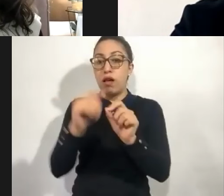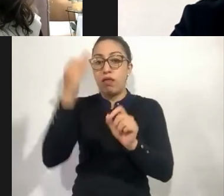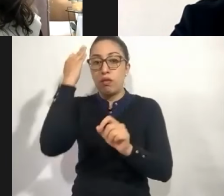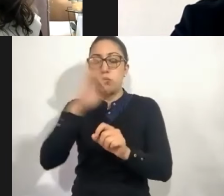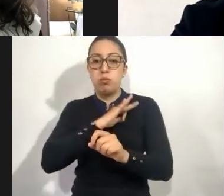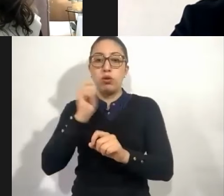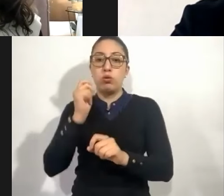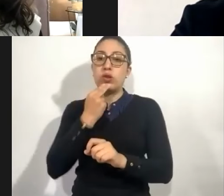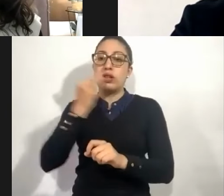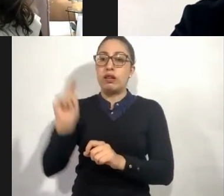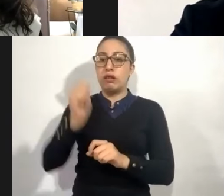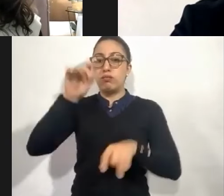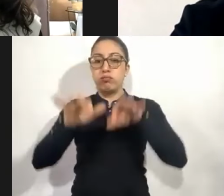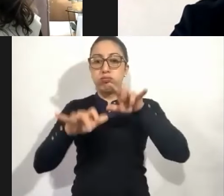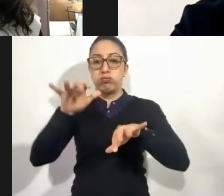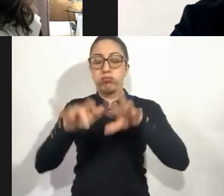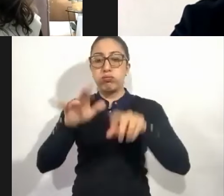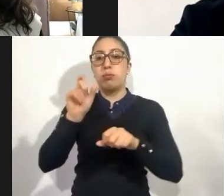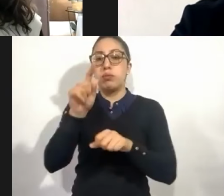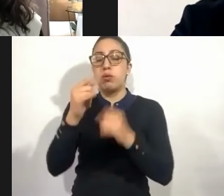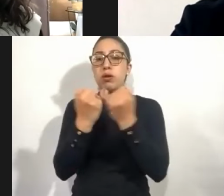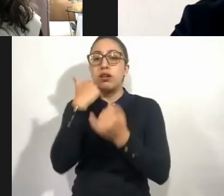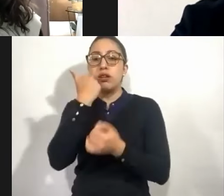esta nueva forma de iniciar los procedimientos?